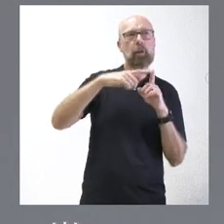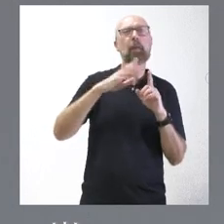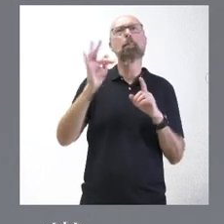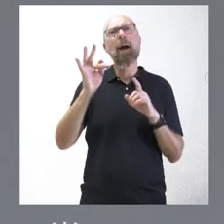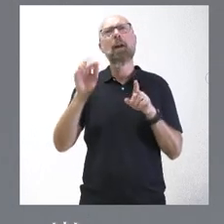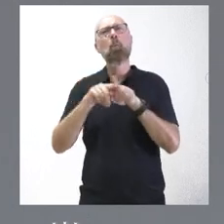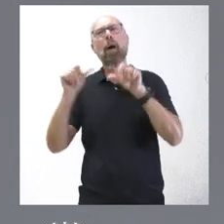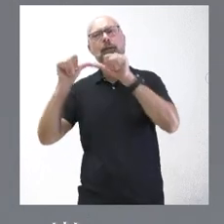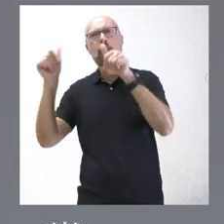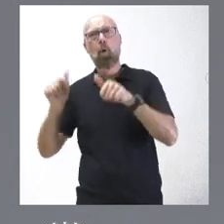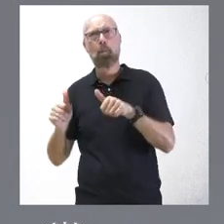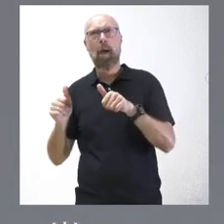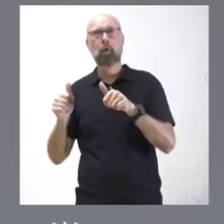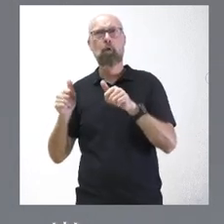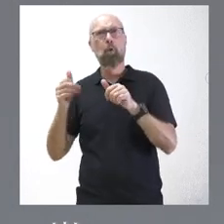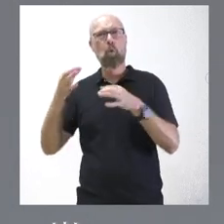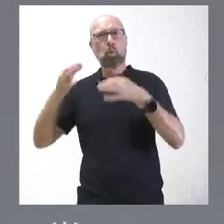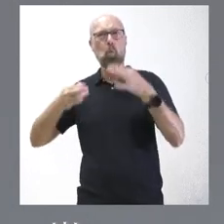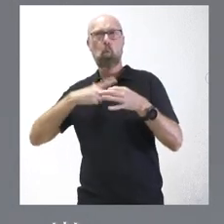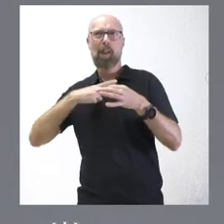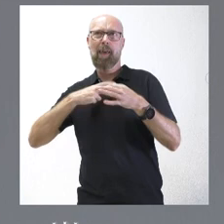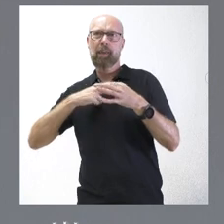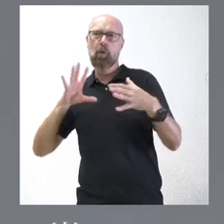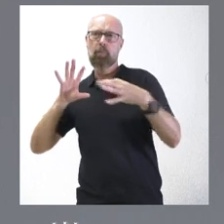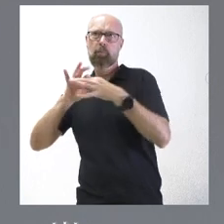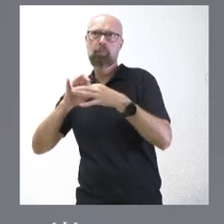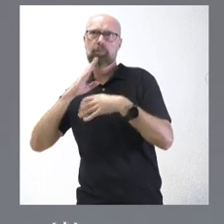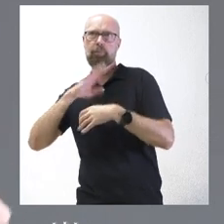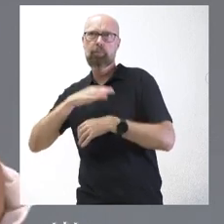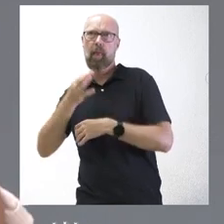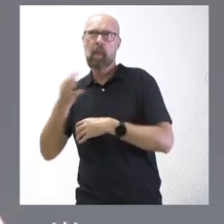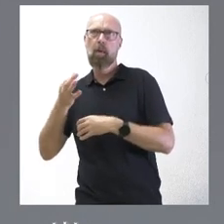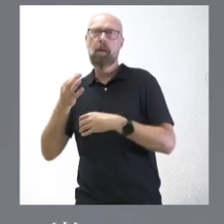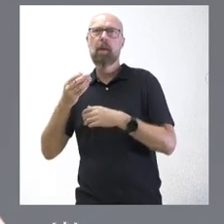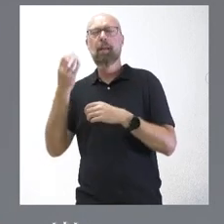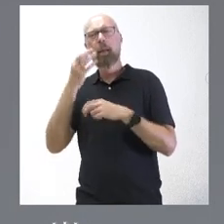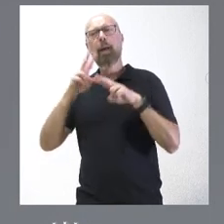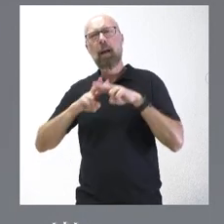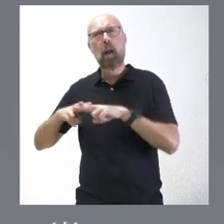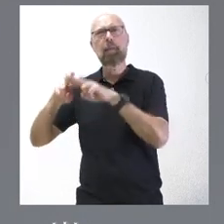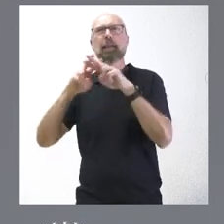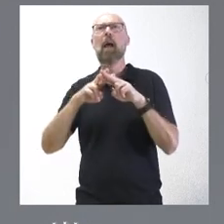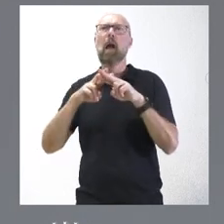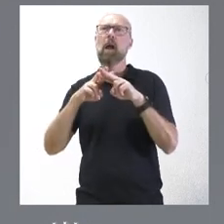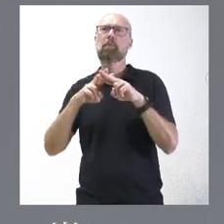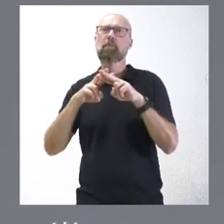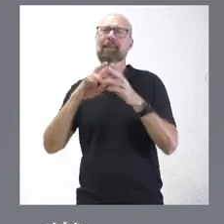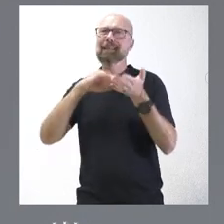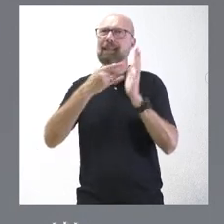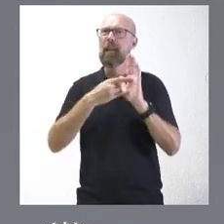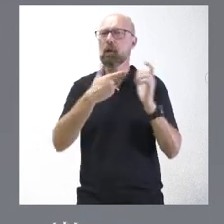formato jurídico es una norma también jurídica y tiene que ser revisado también por los distintos técnicos